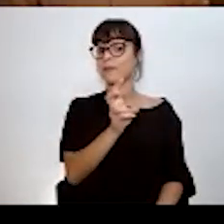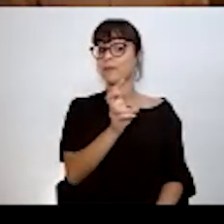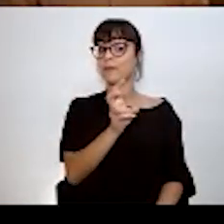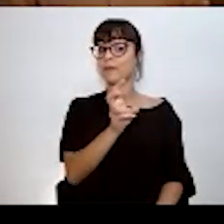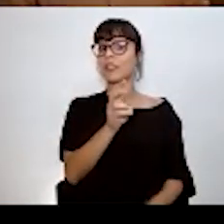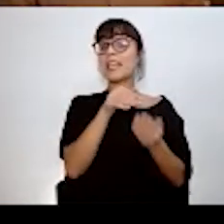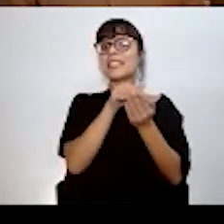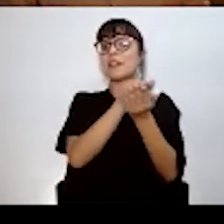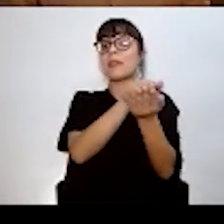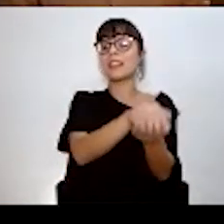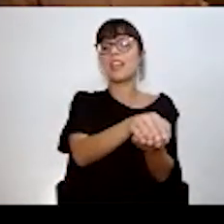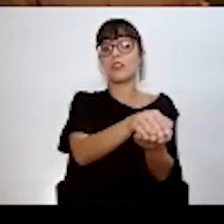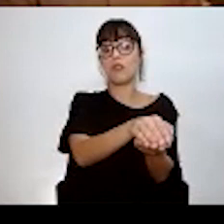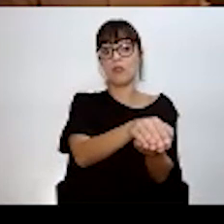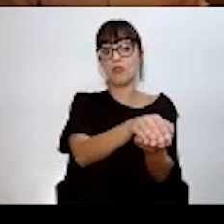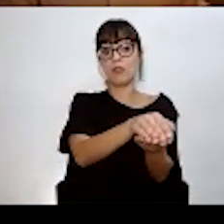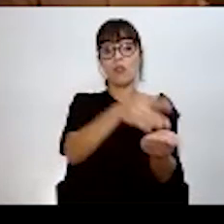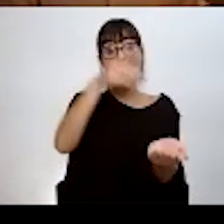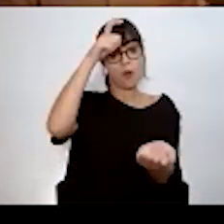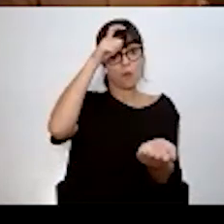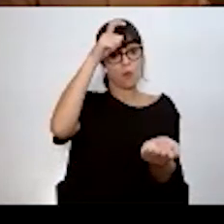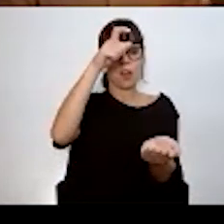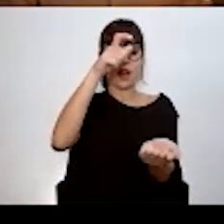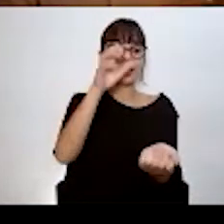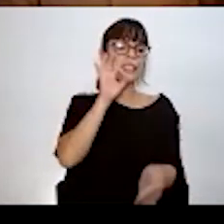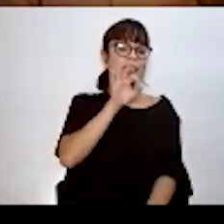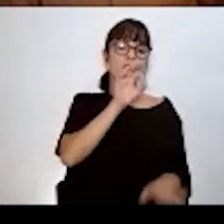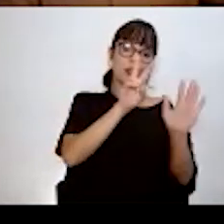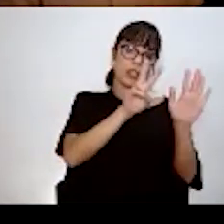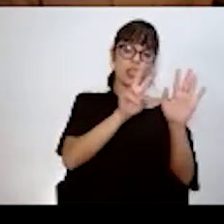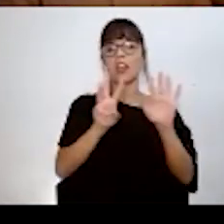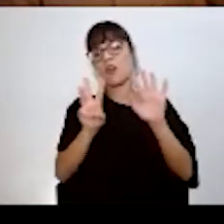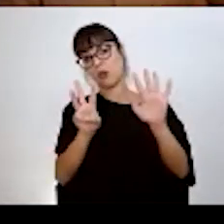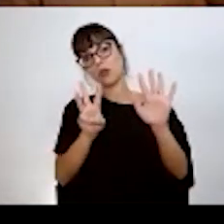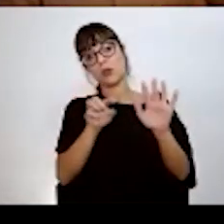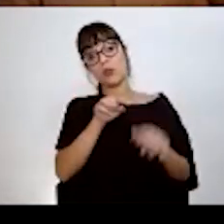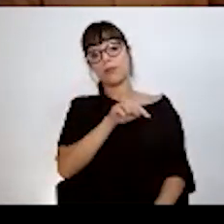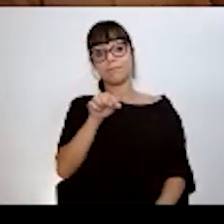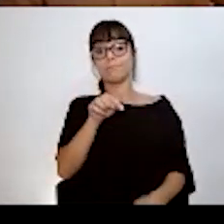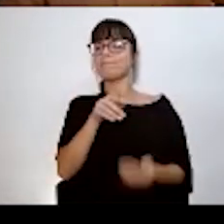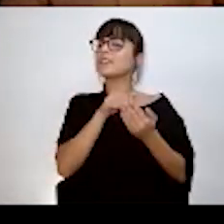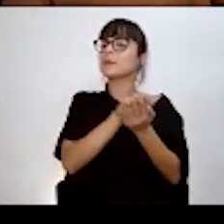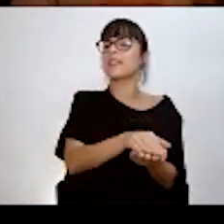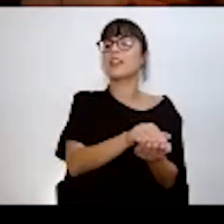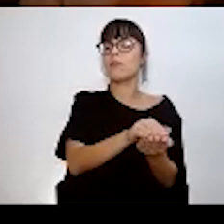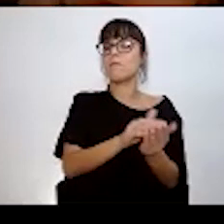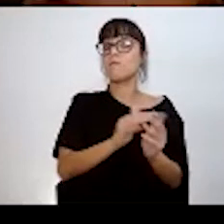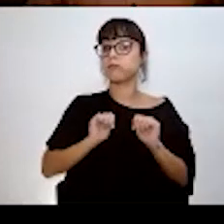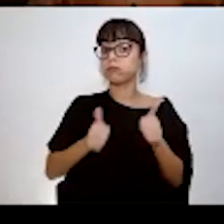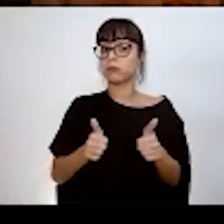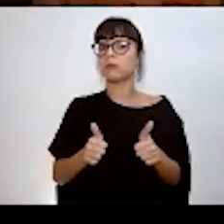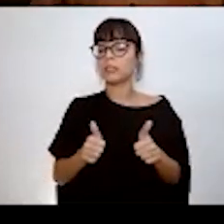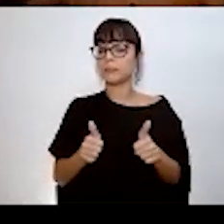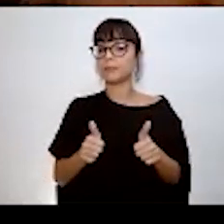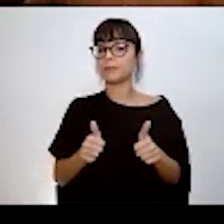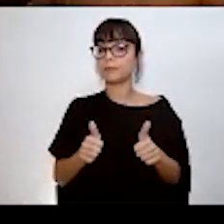tumulares en el siglo 7, 8 después de Cristo. Es decir, en ese momento en el que se produce un cambio de la dinámica social